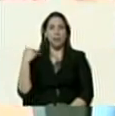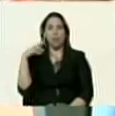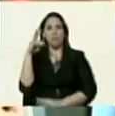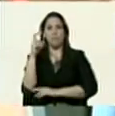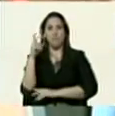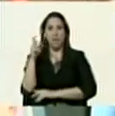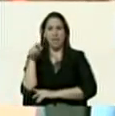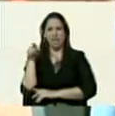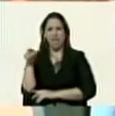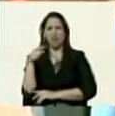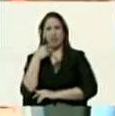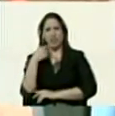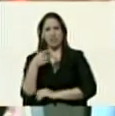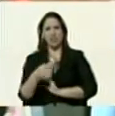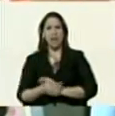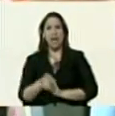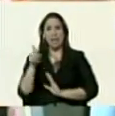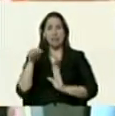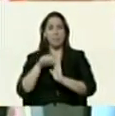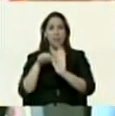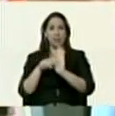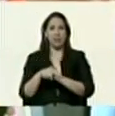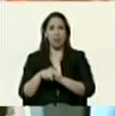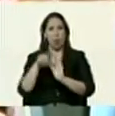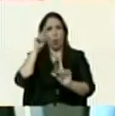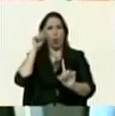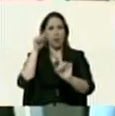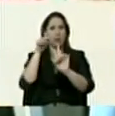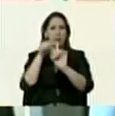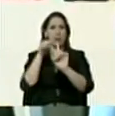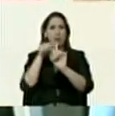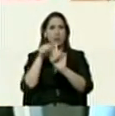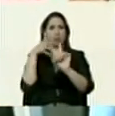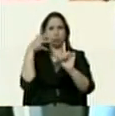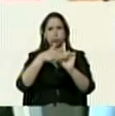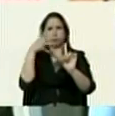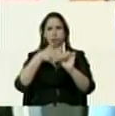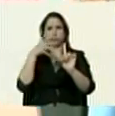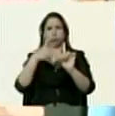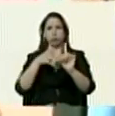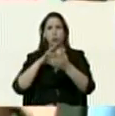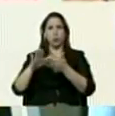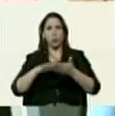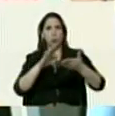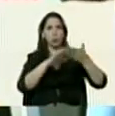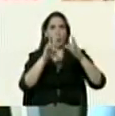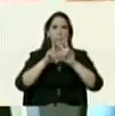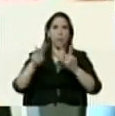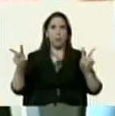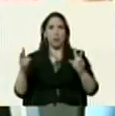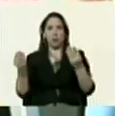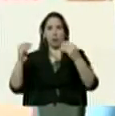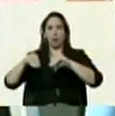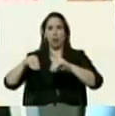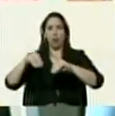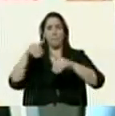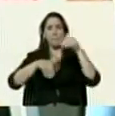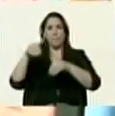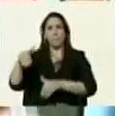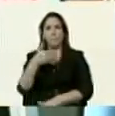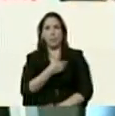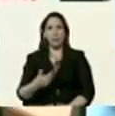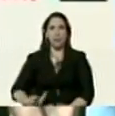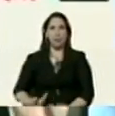ellos comentaban que estas medidas eran con el objetivo de fomentar una solución pacífica mediante elecciones